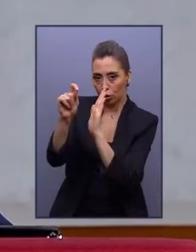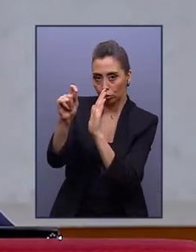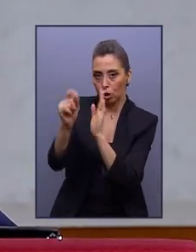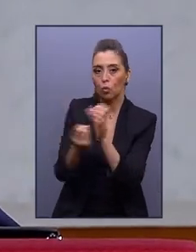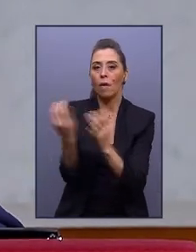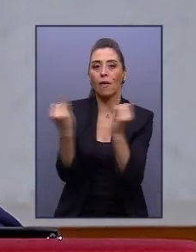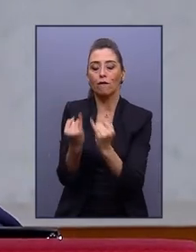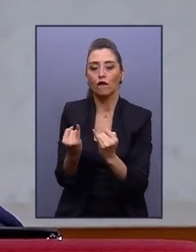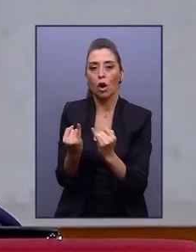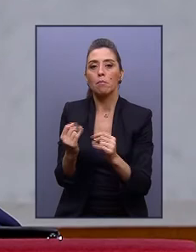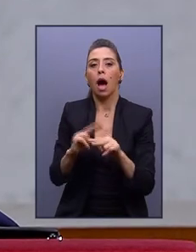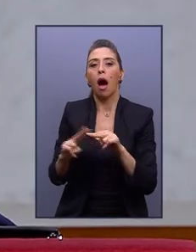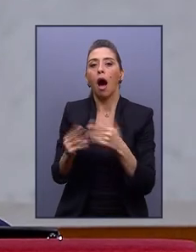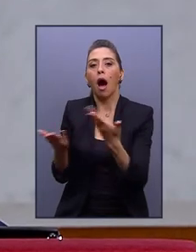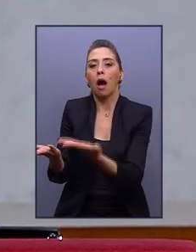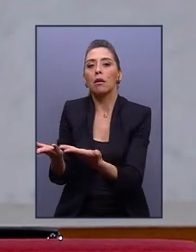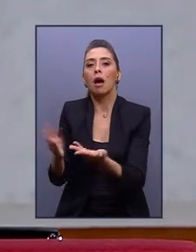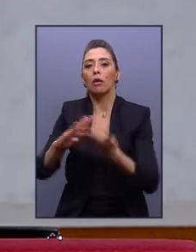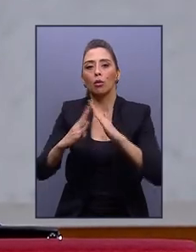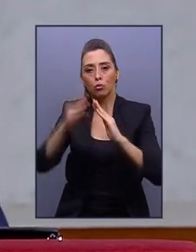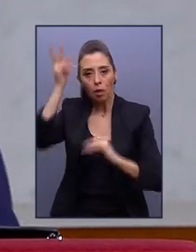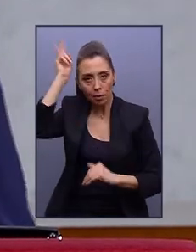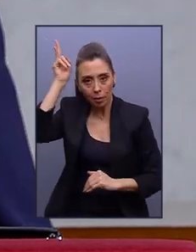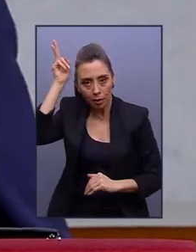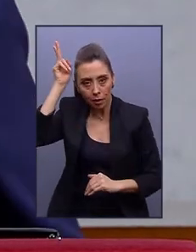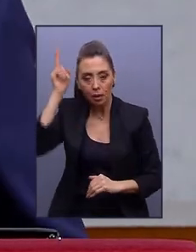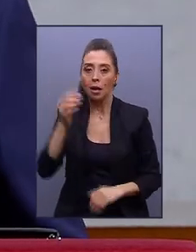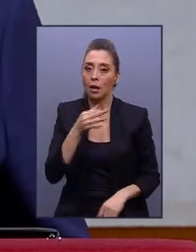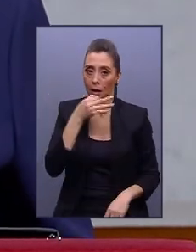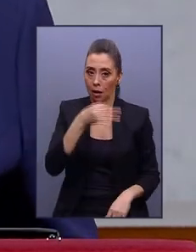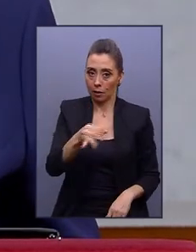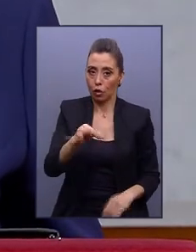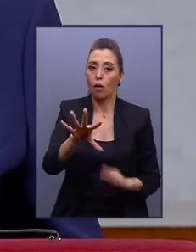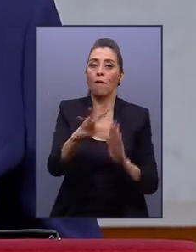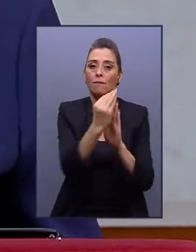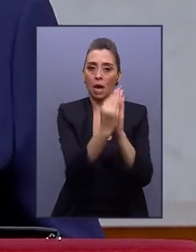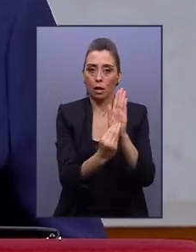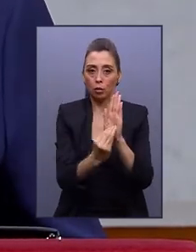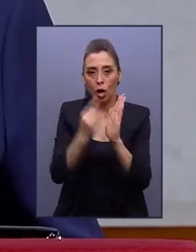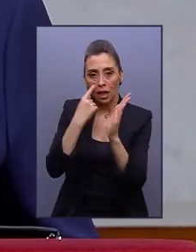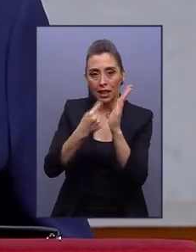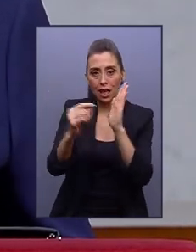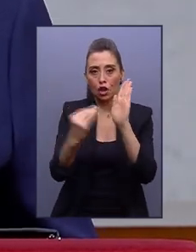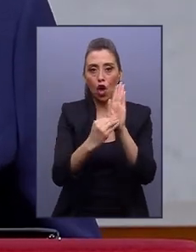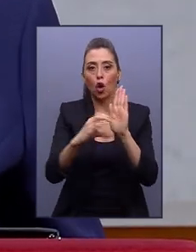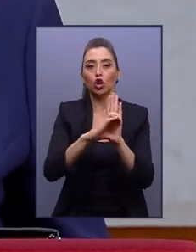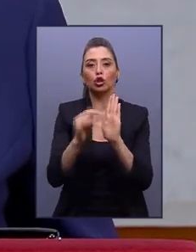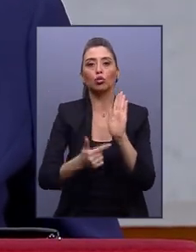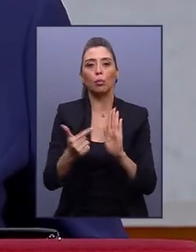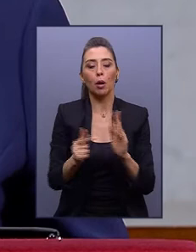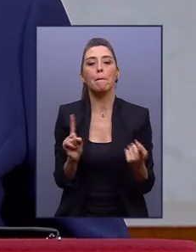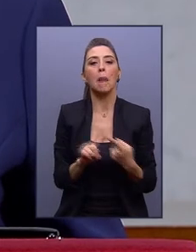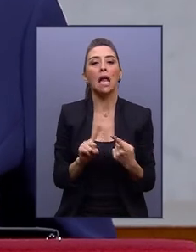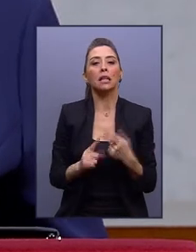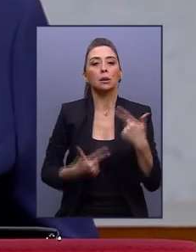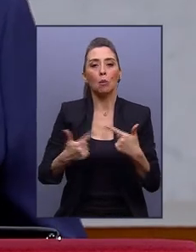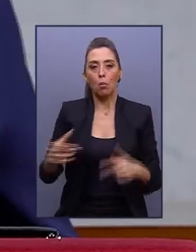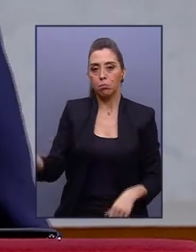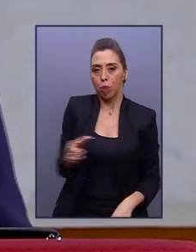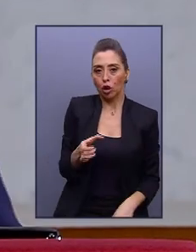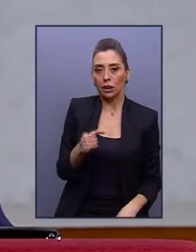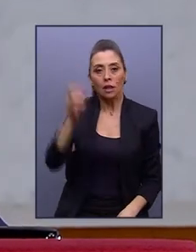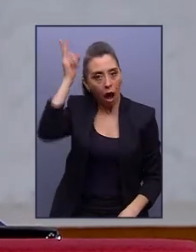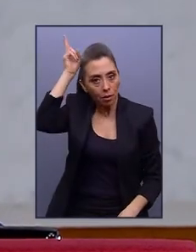nuevas formas de reparación de los pueblos indígenas. Quiero anunciarles que incluiremos el reconocimiento constitucional y la participación política